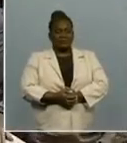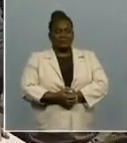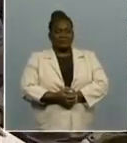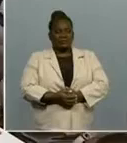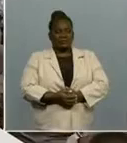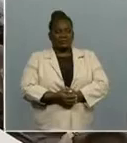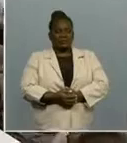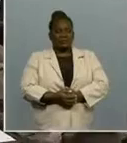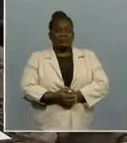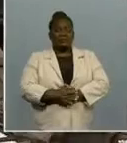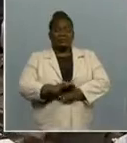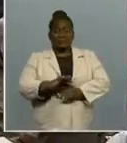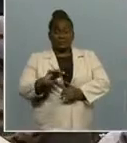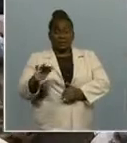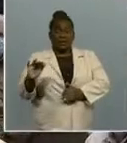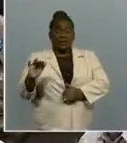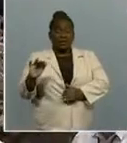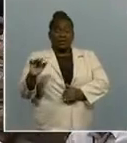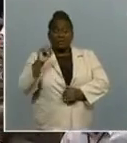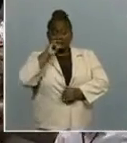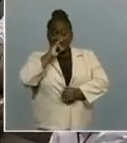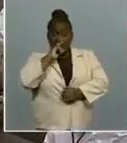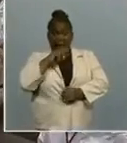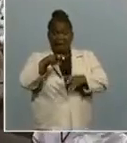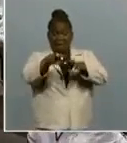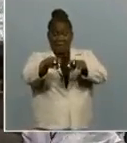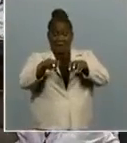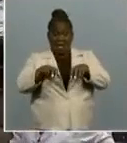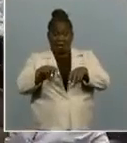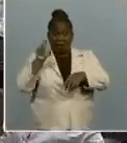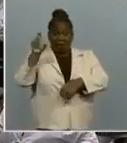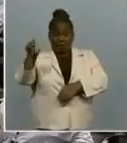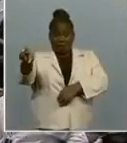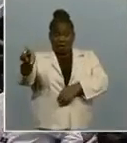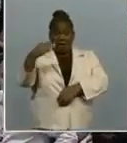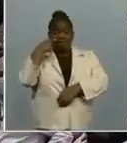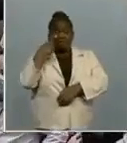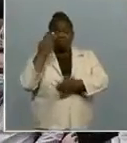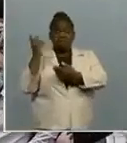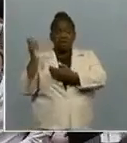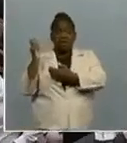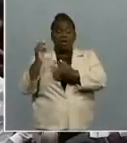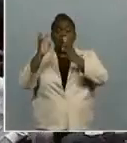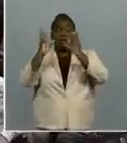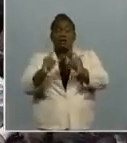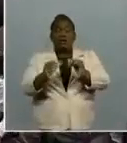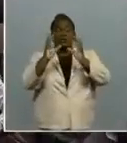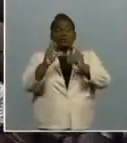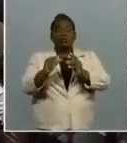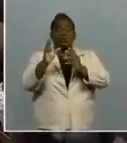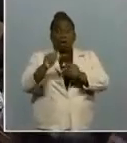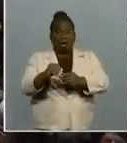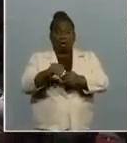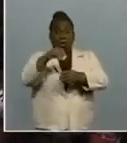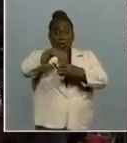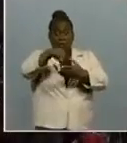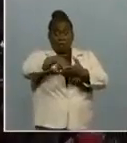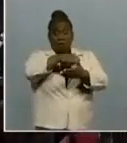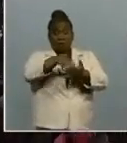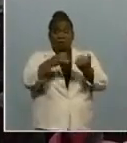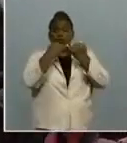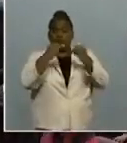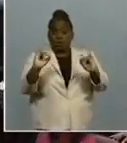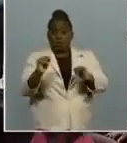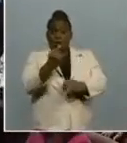a la salida del plenario aparecen reflejados los resultados de la votación individual de cada